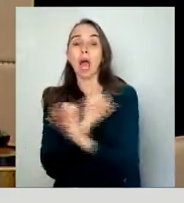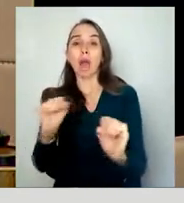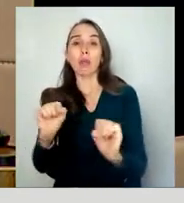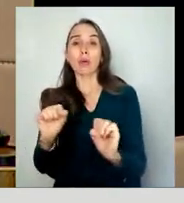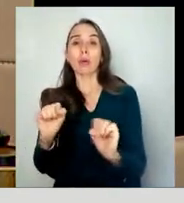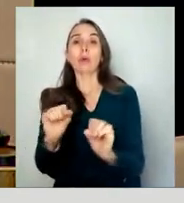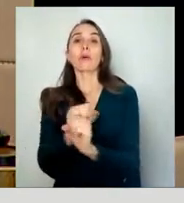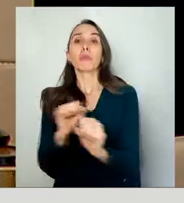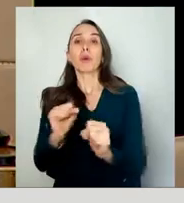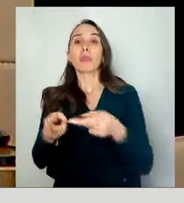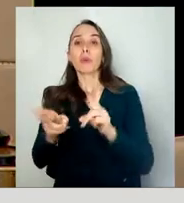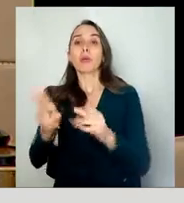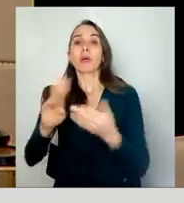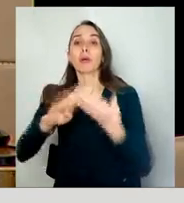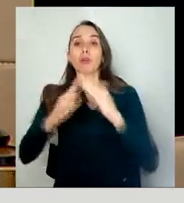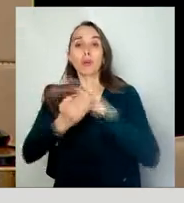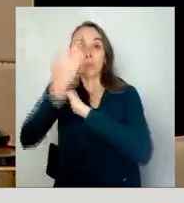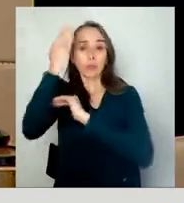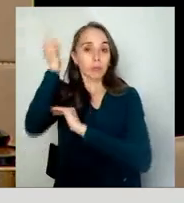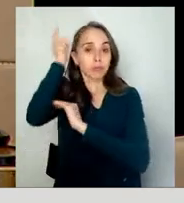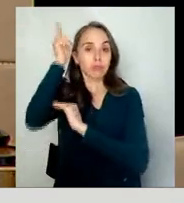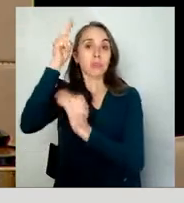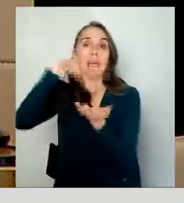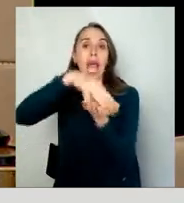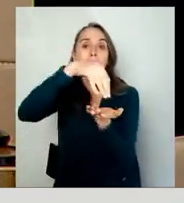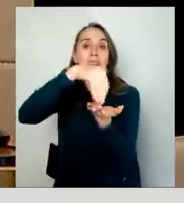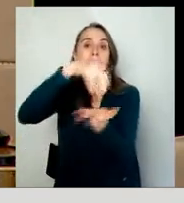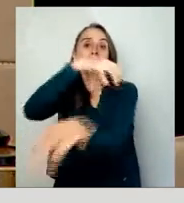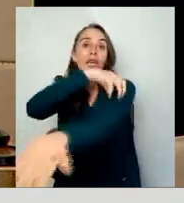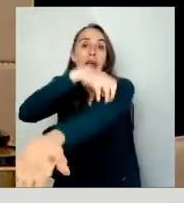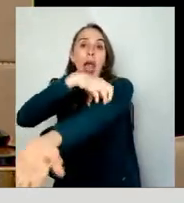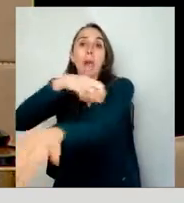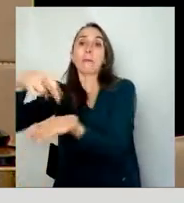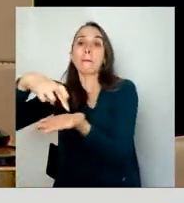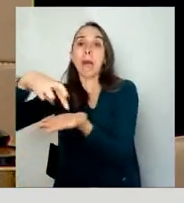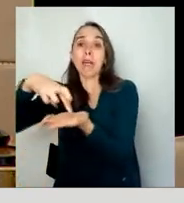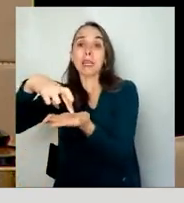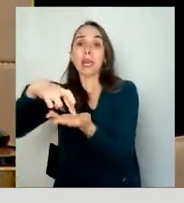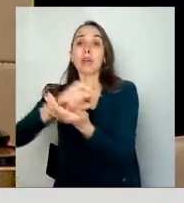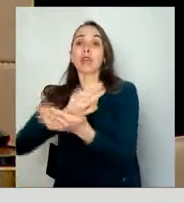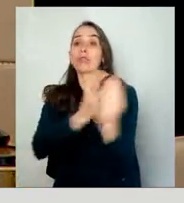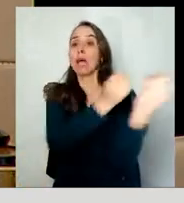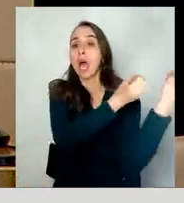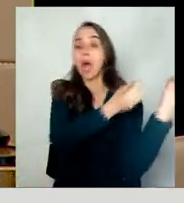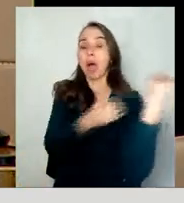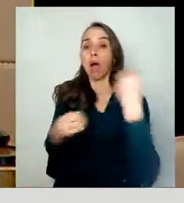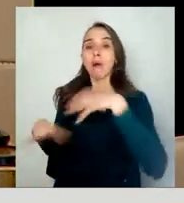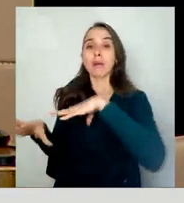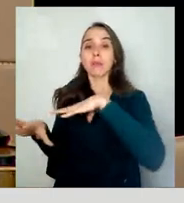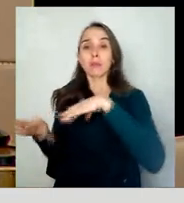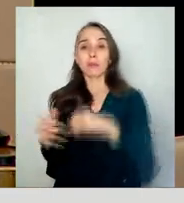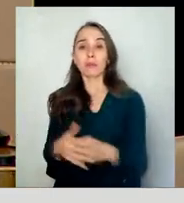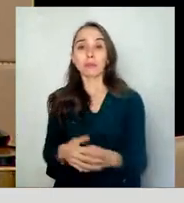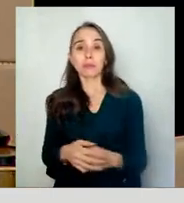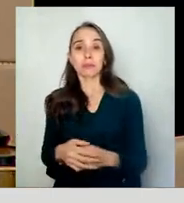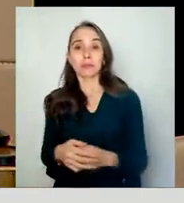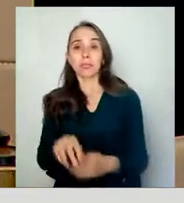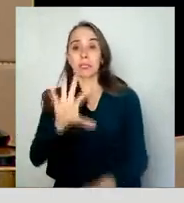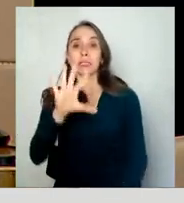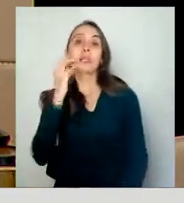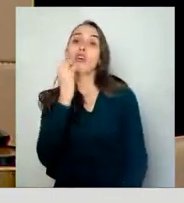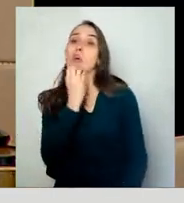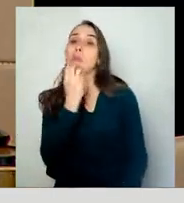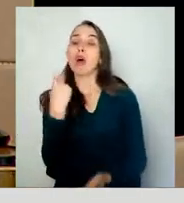nuestros pueblos en arica y parinacota estén en este grado de abandono el 5 de mayo del 2004